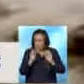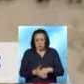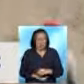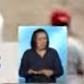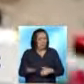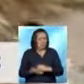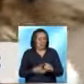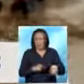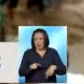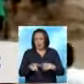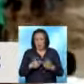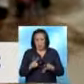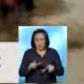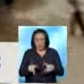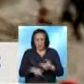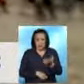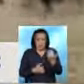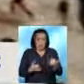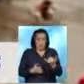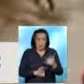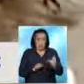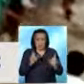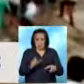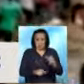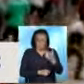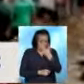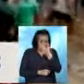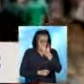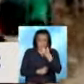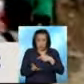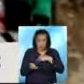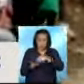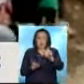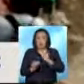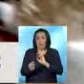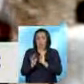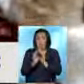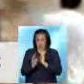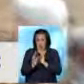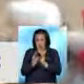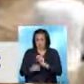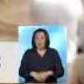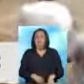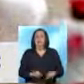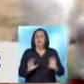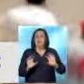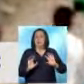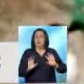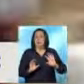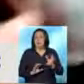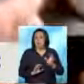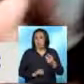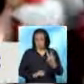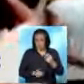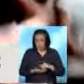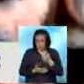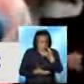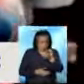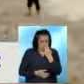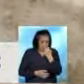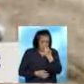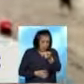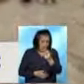pasa. Esta vez nuestros televidentes nos enviaron estas imágenes al WhatsApp de Latina, donde se observa el preciso